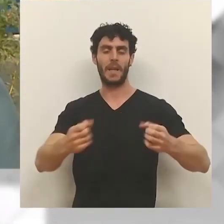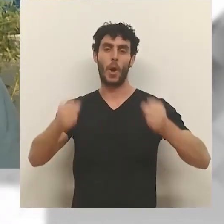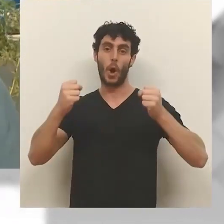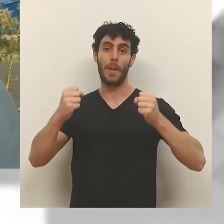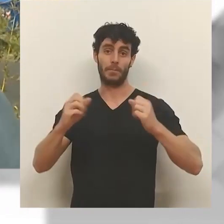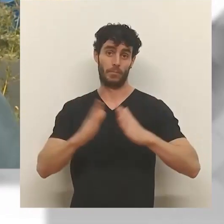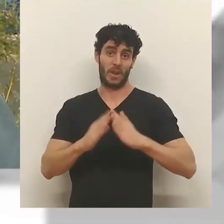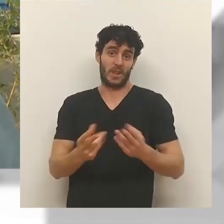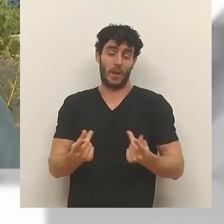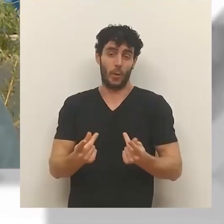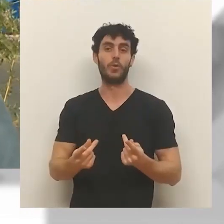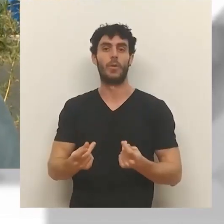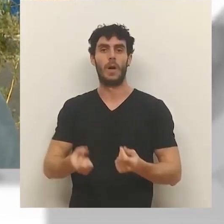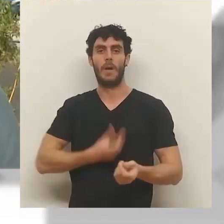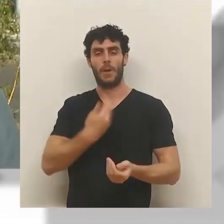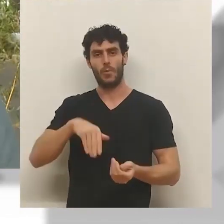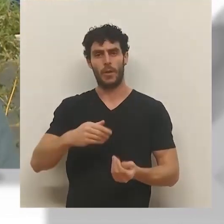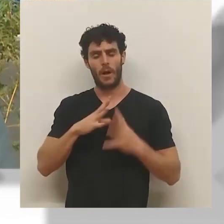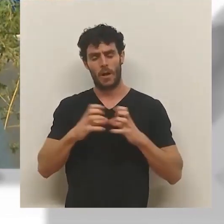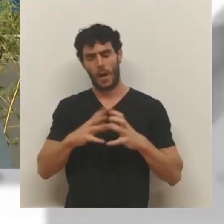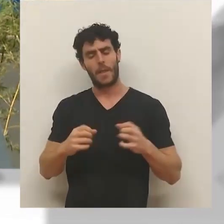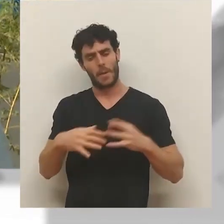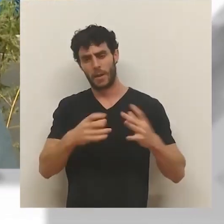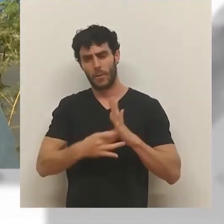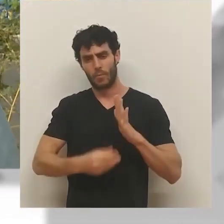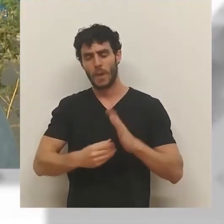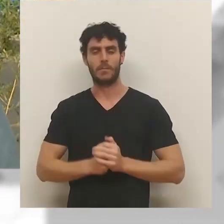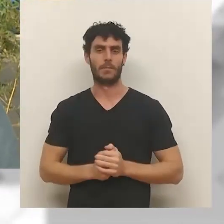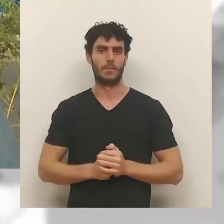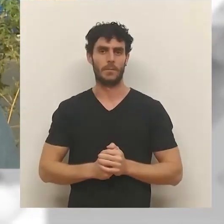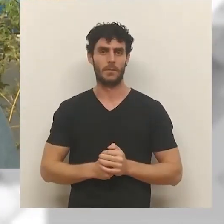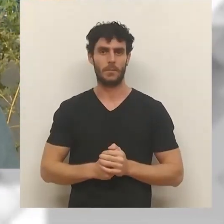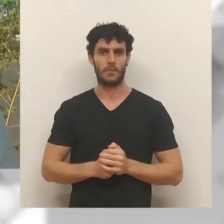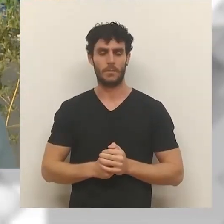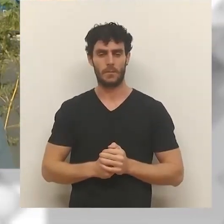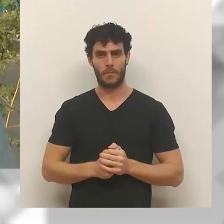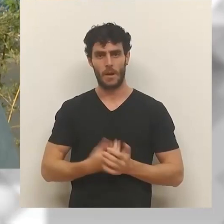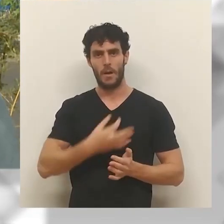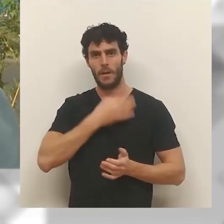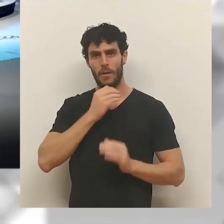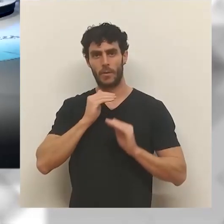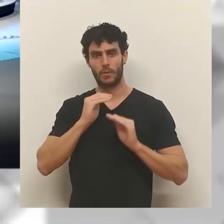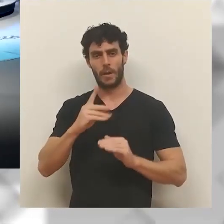mejor en este caso es un partido de Copa y en casa con nuestra gente, con lo cual pues con ganas de afrontarlo y de hacer un buen partido.